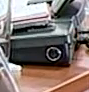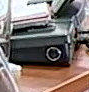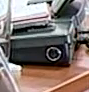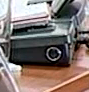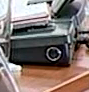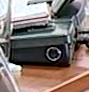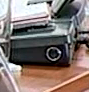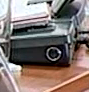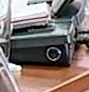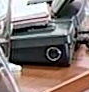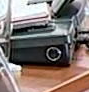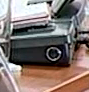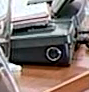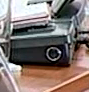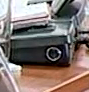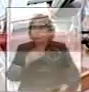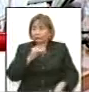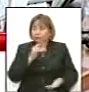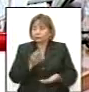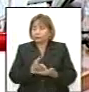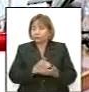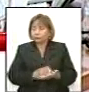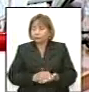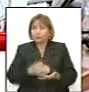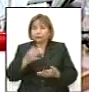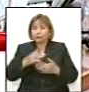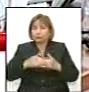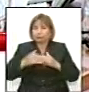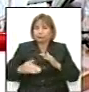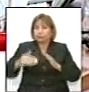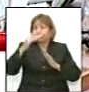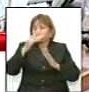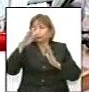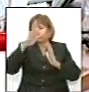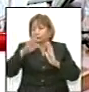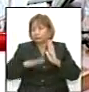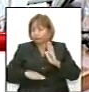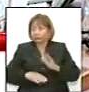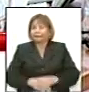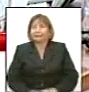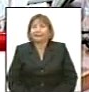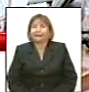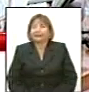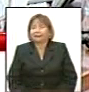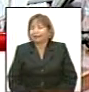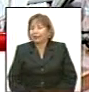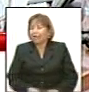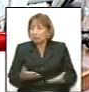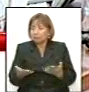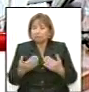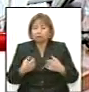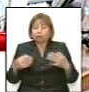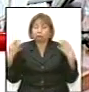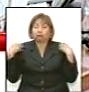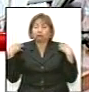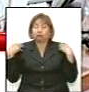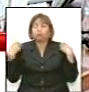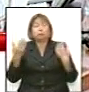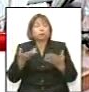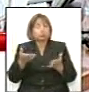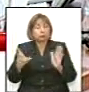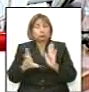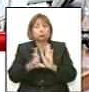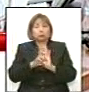regiones, sean partícipes activos, desde abajo hacia arriba y de arriba hacia abajo. Nosotros desde el despacho logramos aprobar a través de una